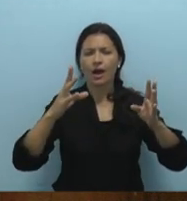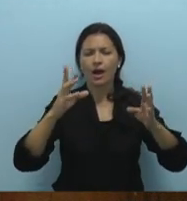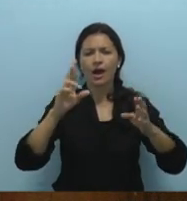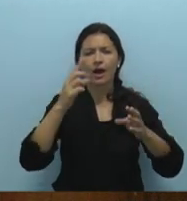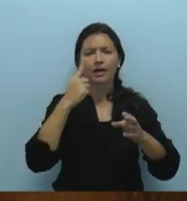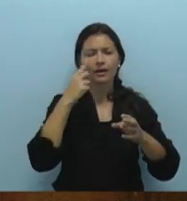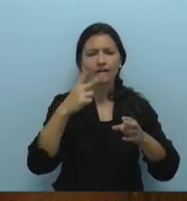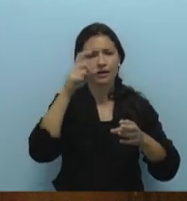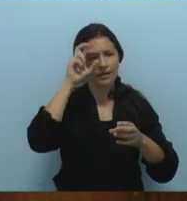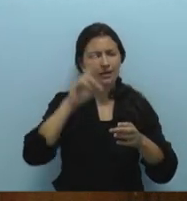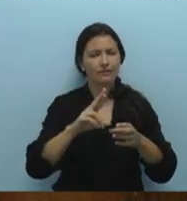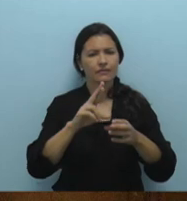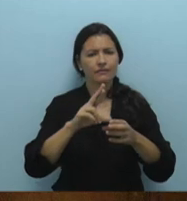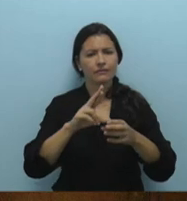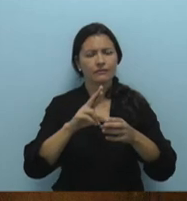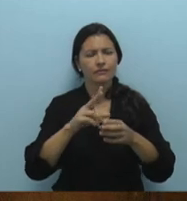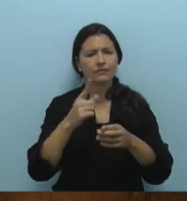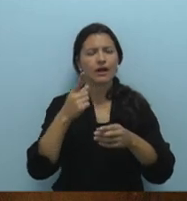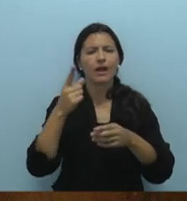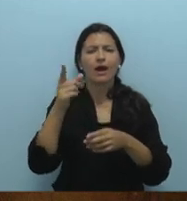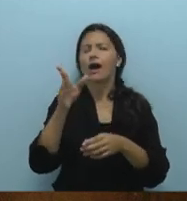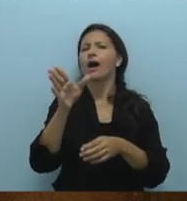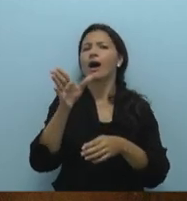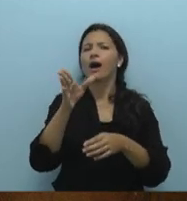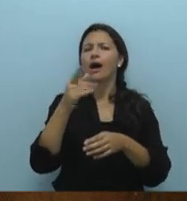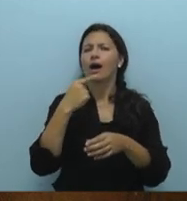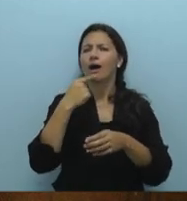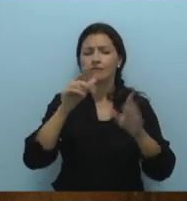bandera alusiva a la soberanía argentina sobre las Islas Malvinas.